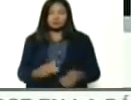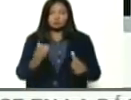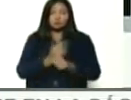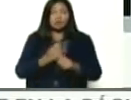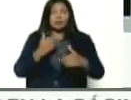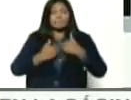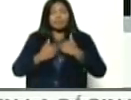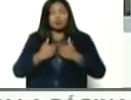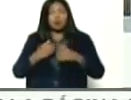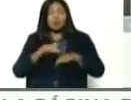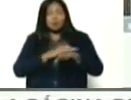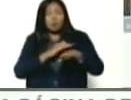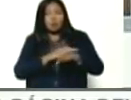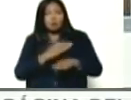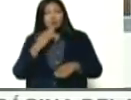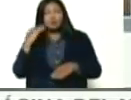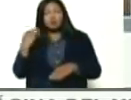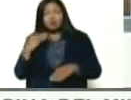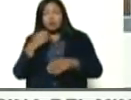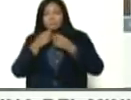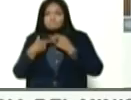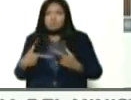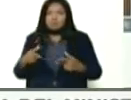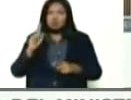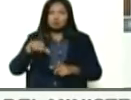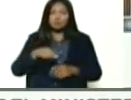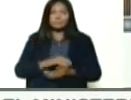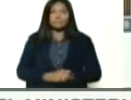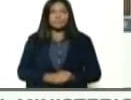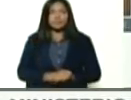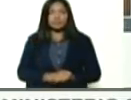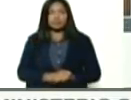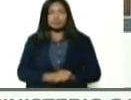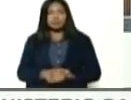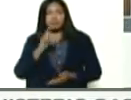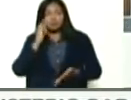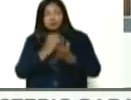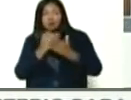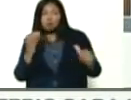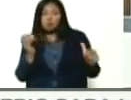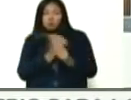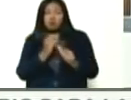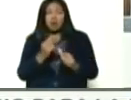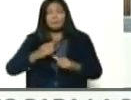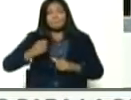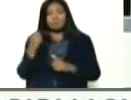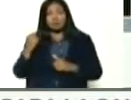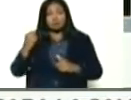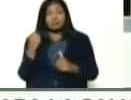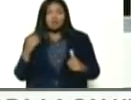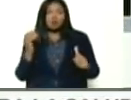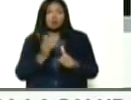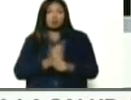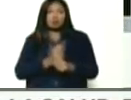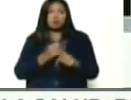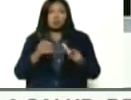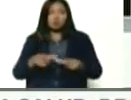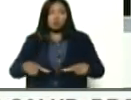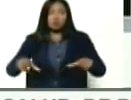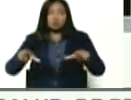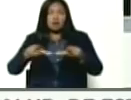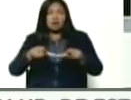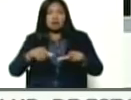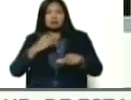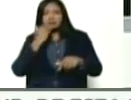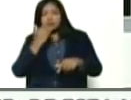9 jóvenes desaparecidos que consta fueron detenidos por la policía aparecieron en en